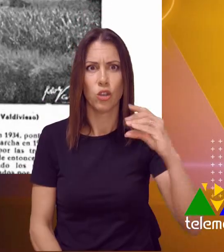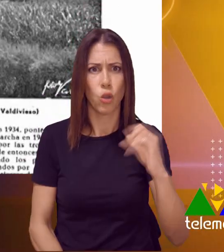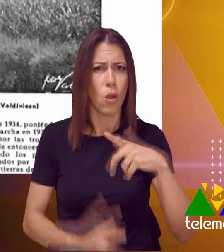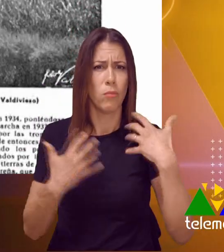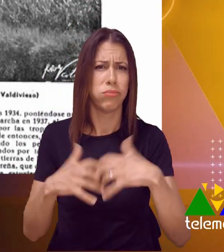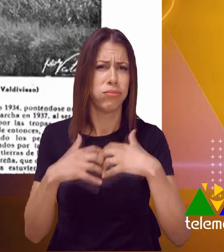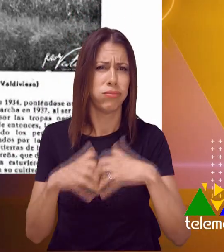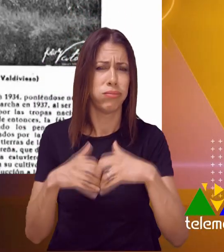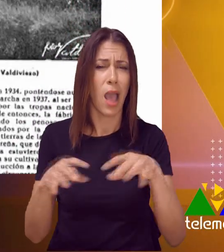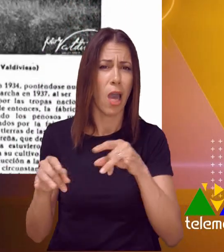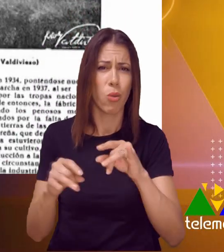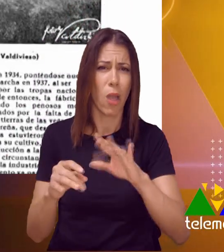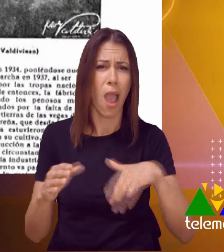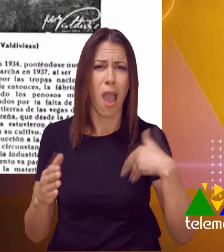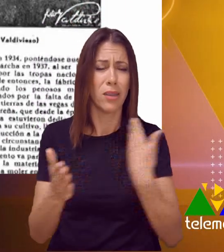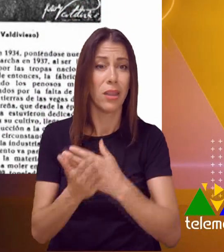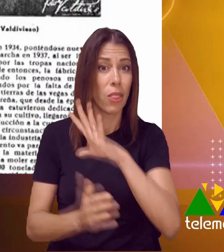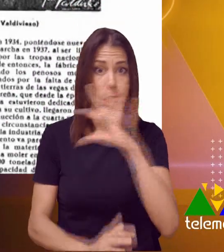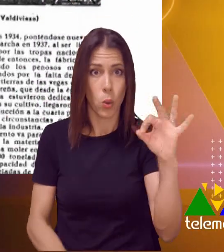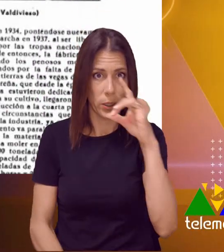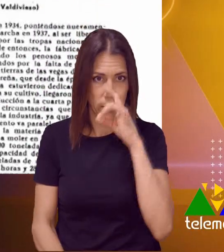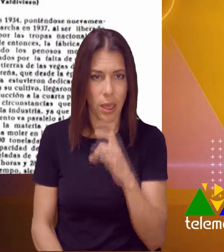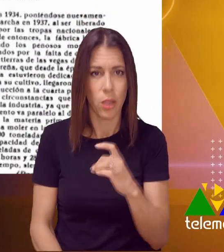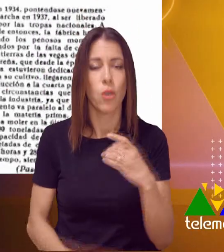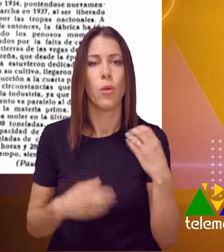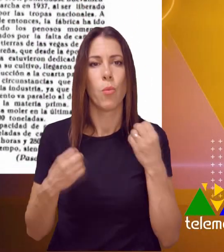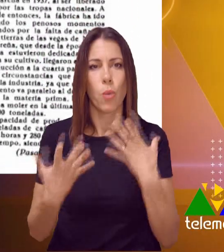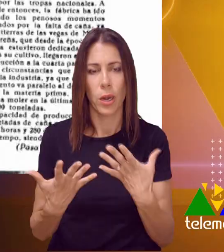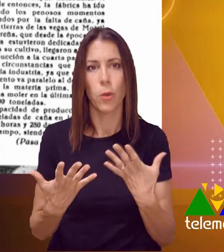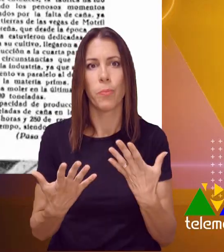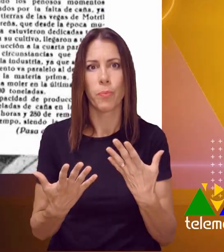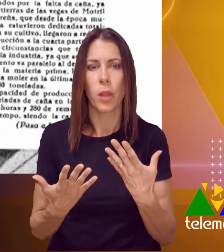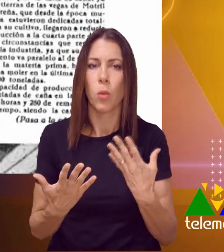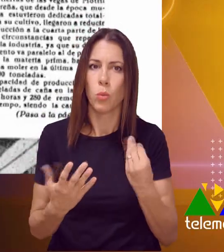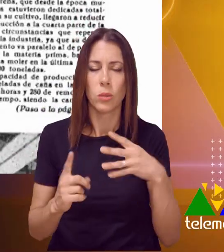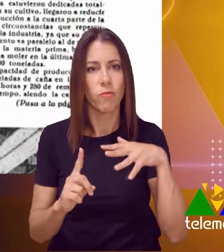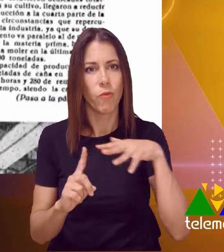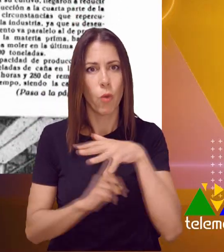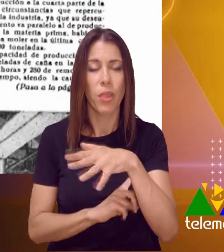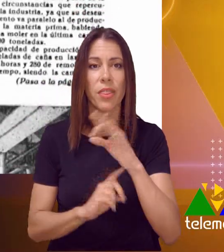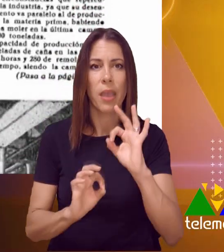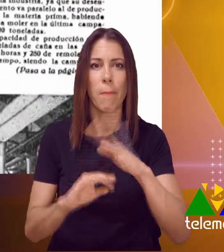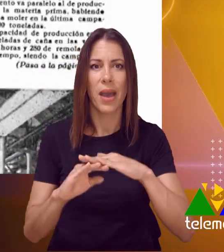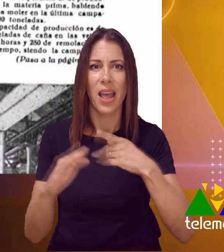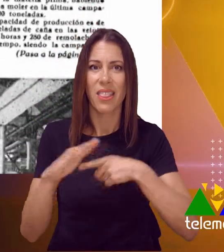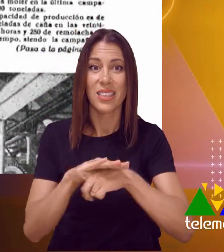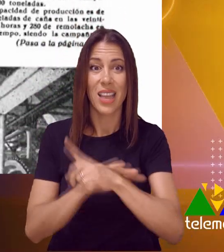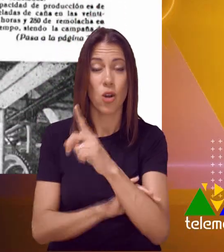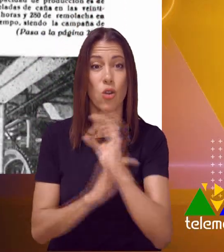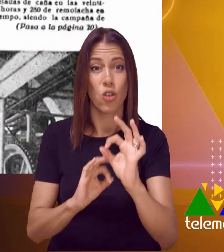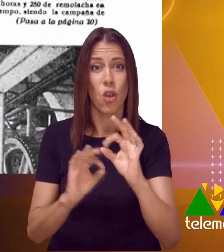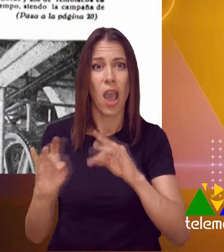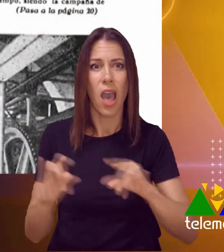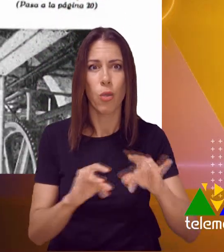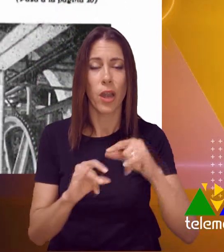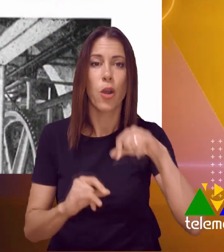durante prácticamente 50 años, y bueno, tuvo una gran incidencia en el desarrollo azucarero